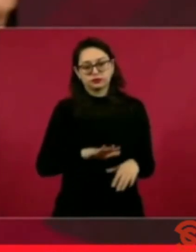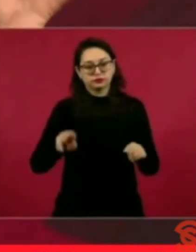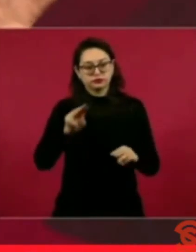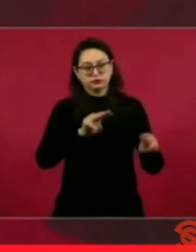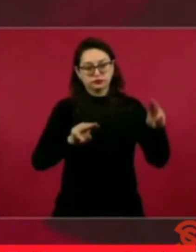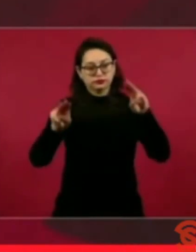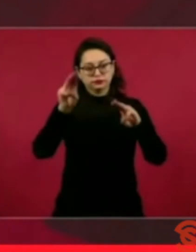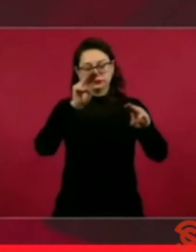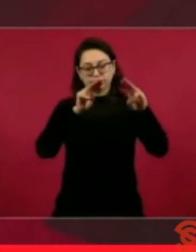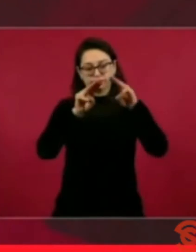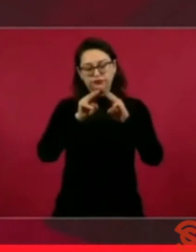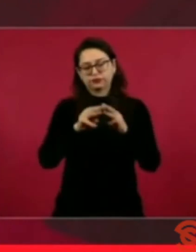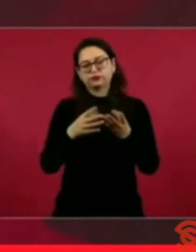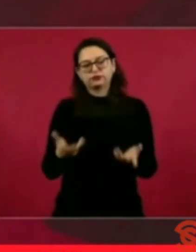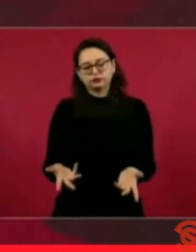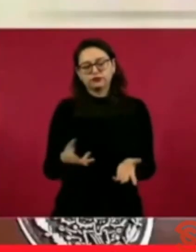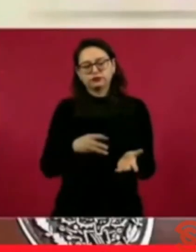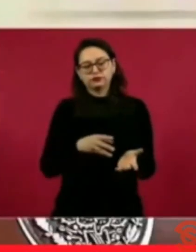ahí era.